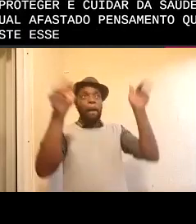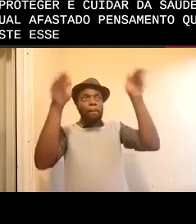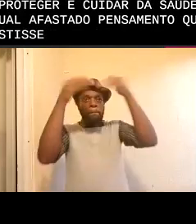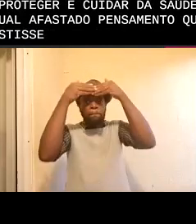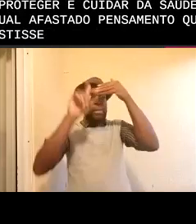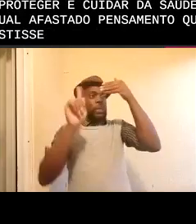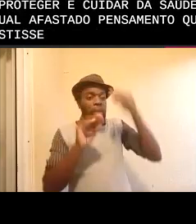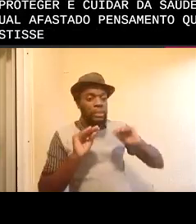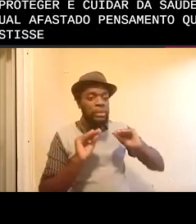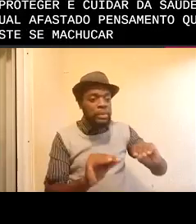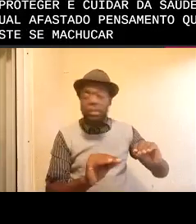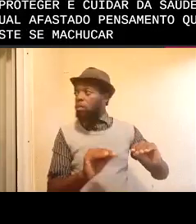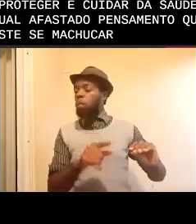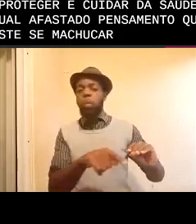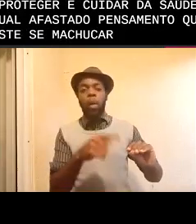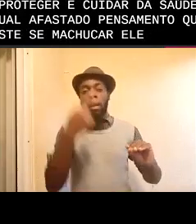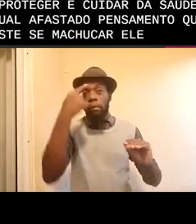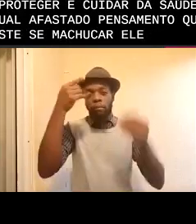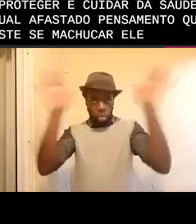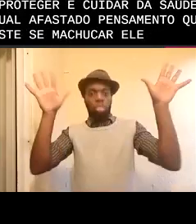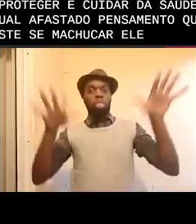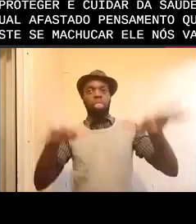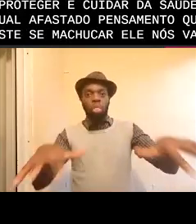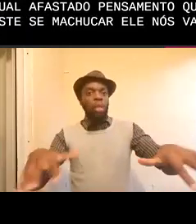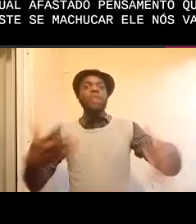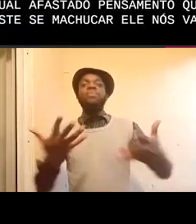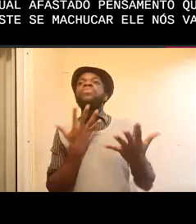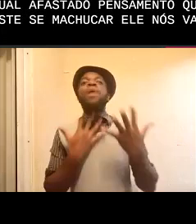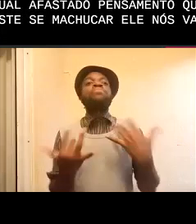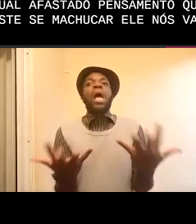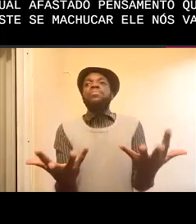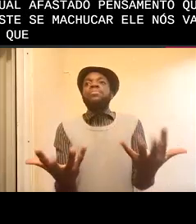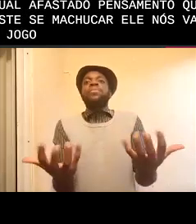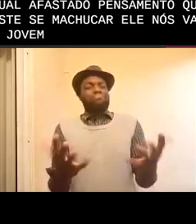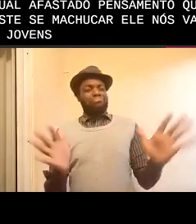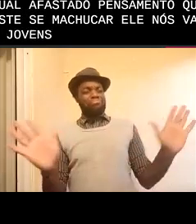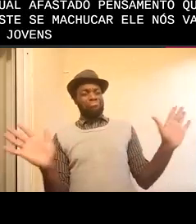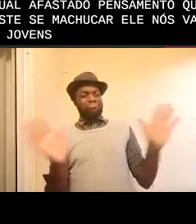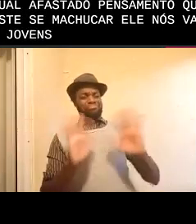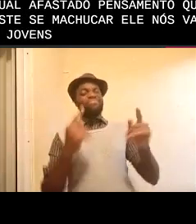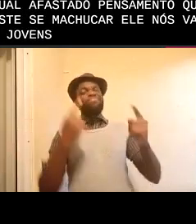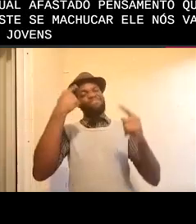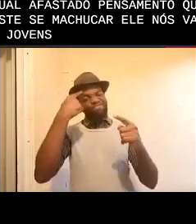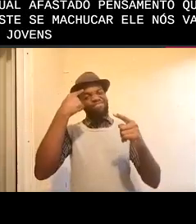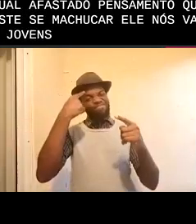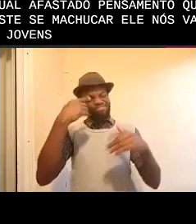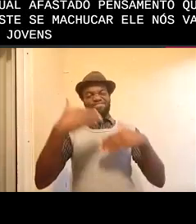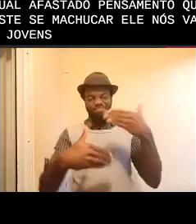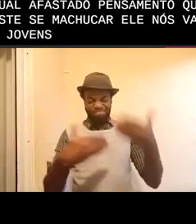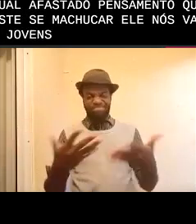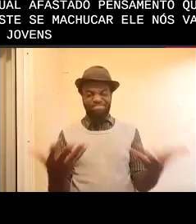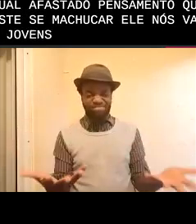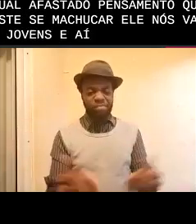educamos, ¿verdad?, vamos a tener jóvenes precoces, ¿verdad? Y es al contrario.